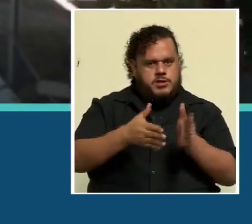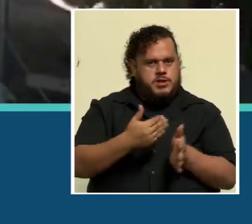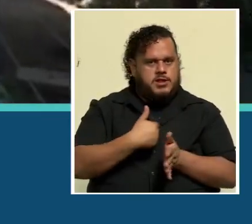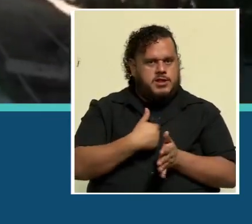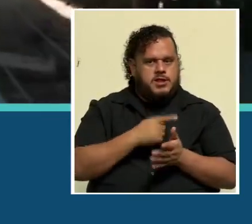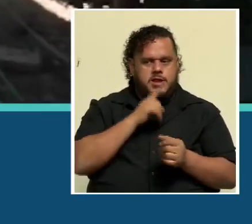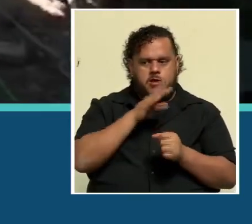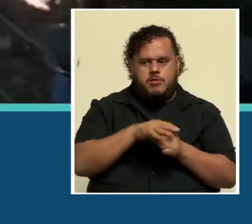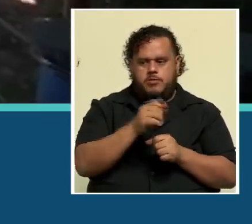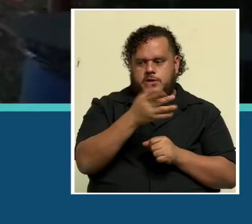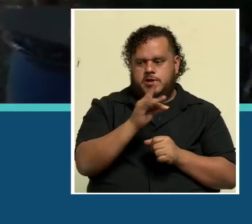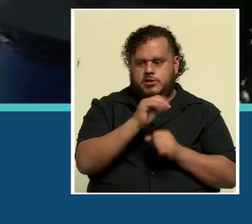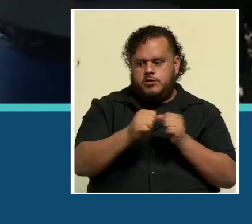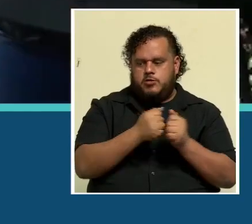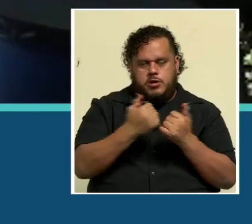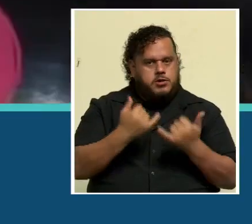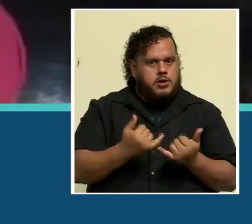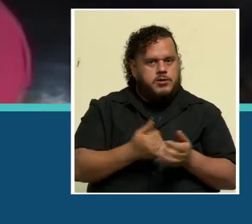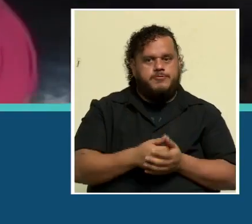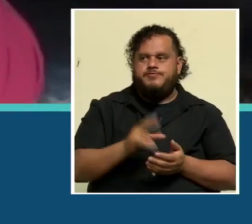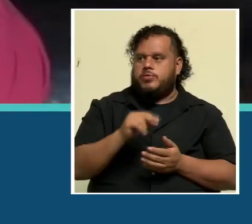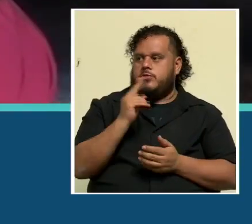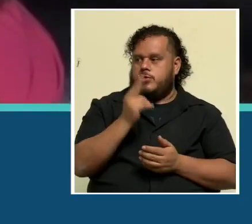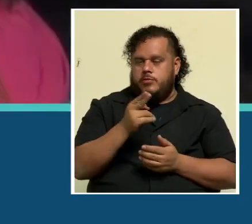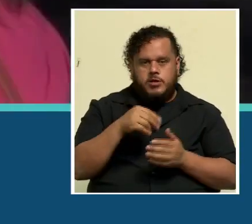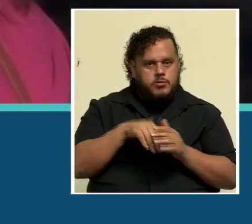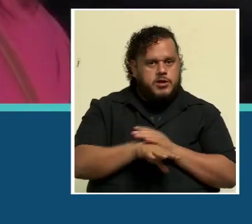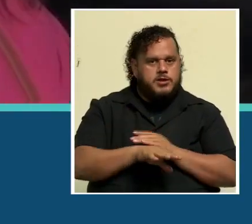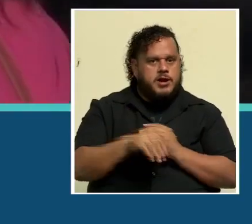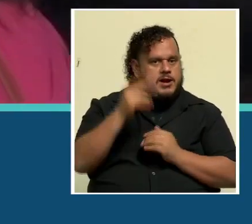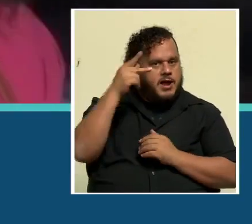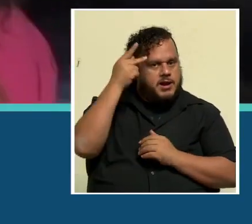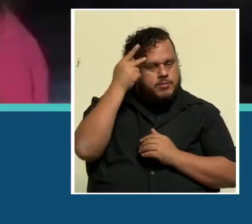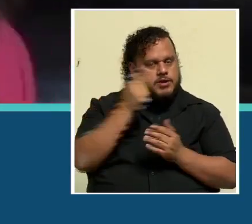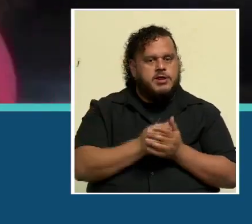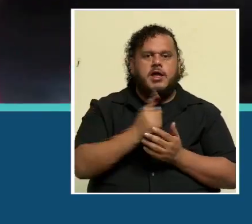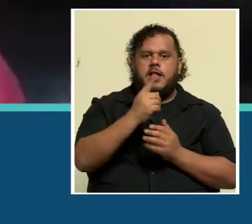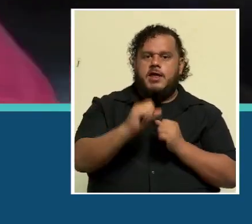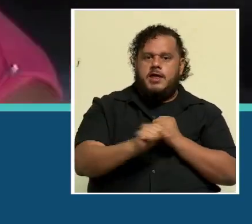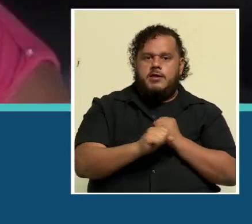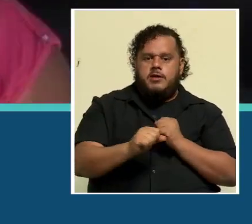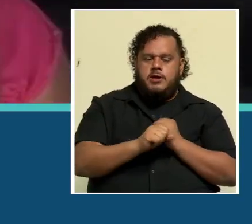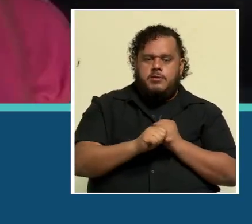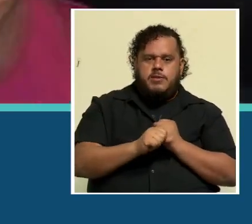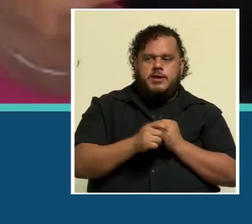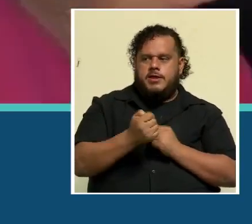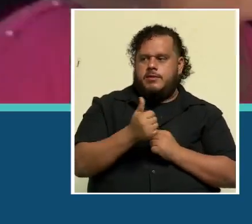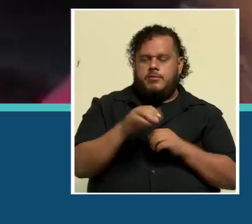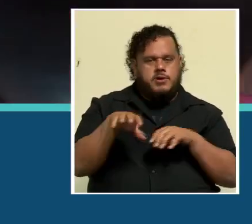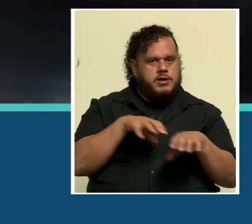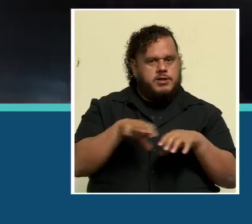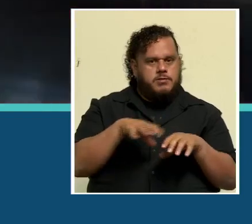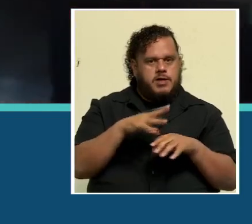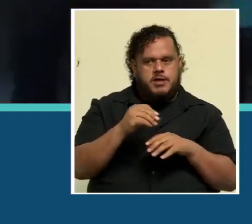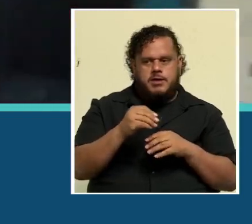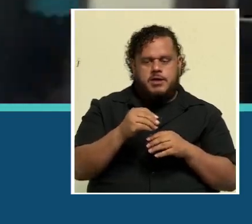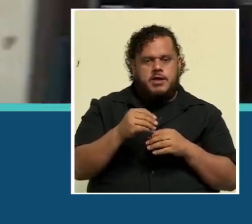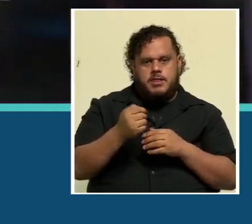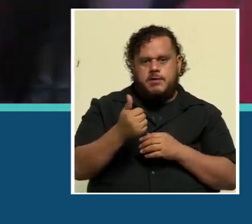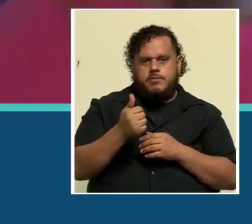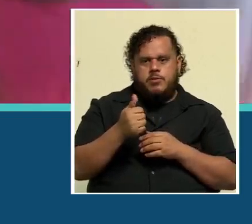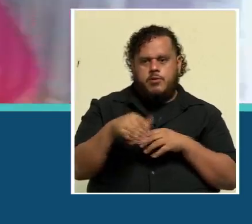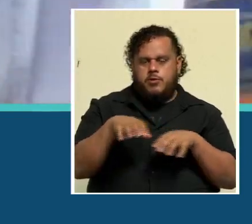va a cumplir 18 años ahora, no es lo mismo entrar a la política en una campaña de poca actividad y de poco